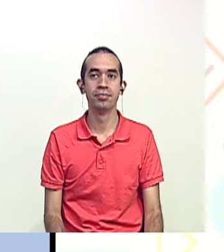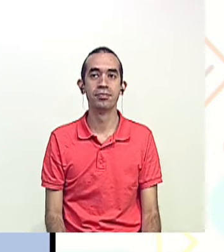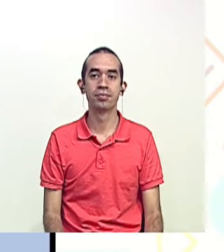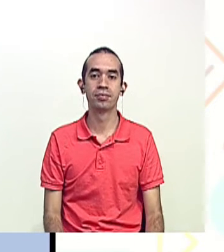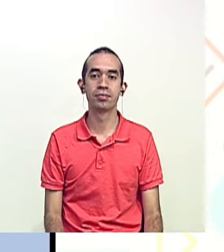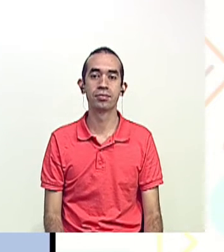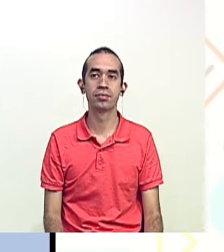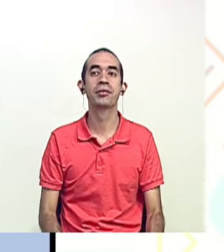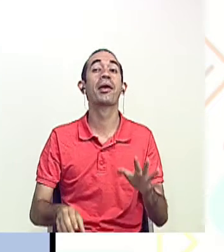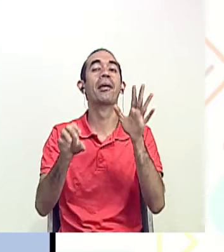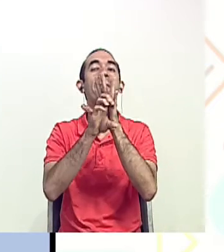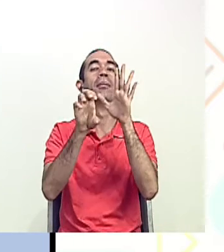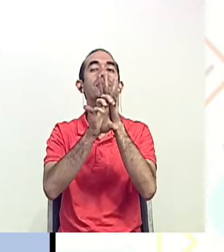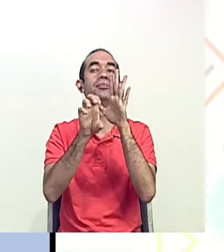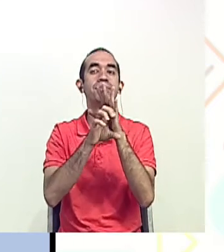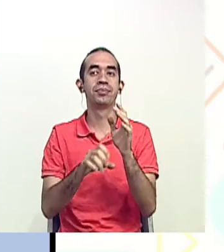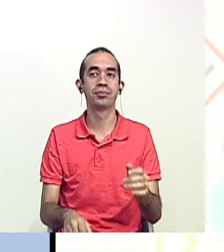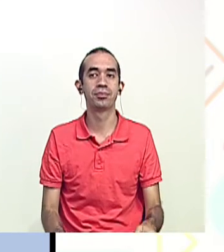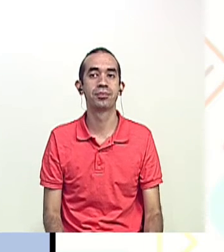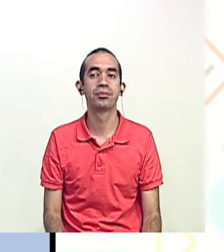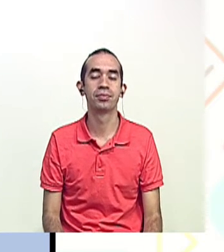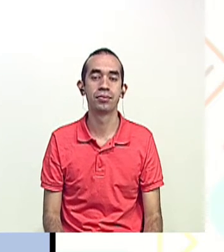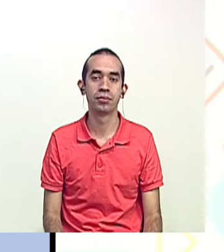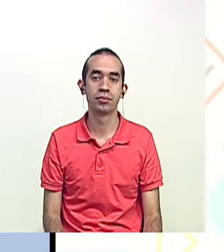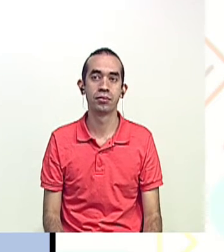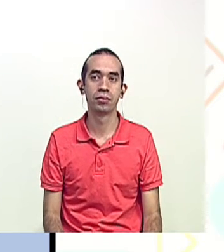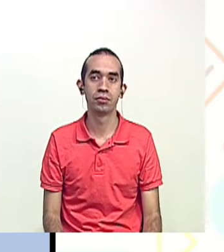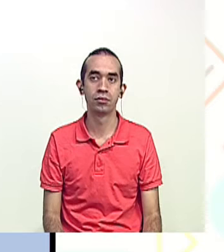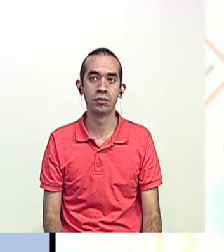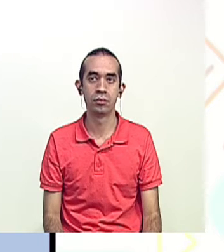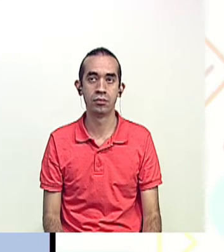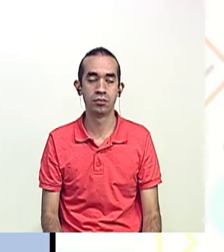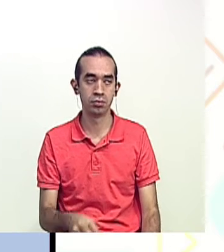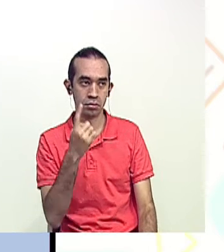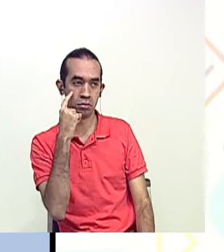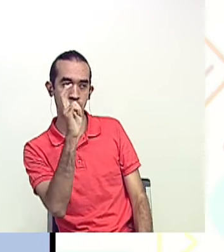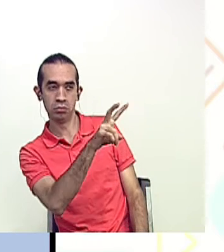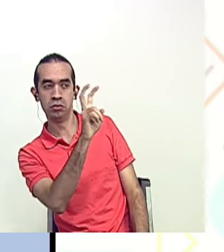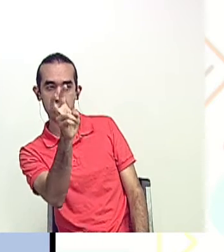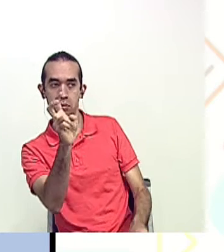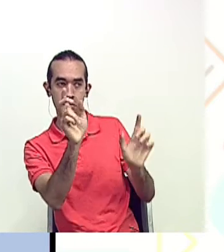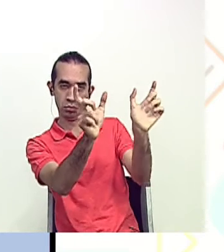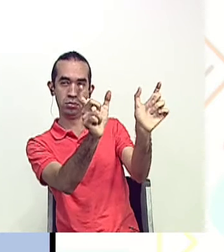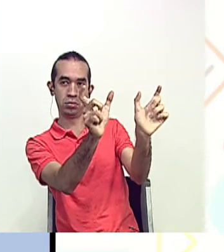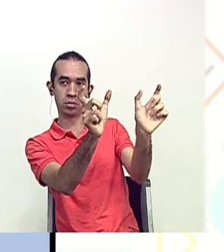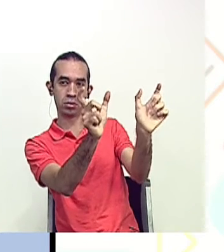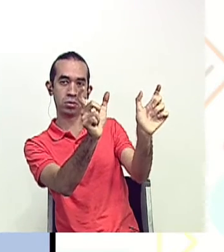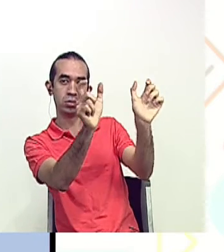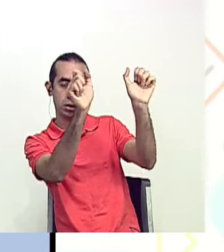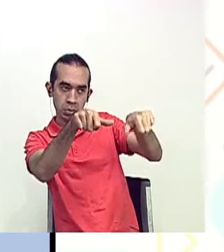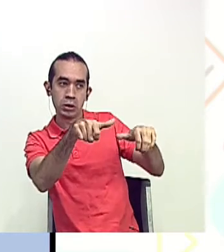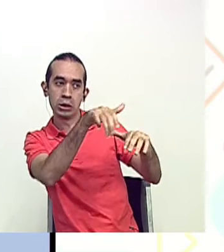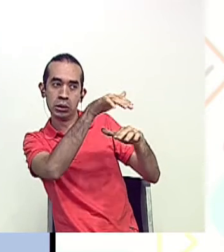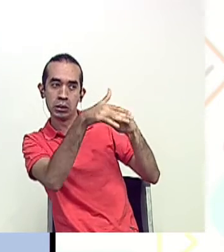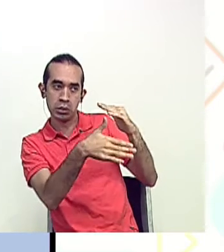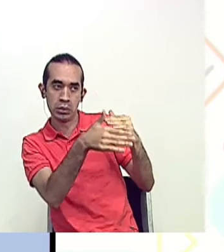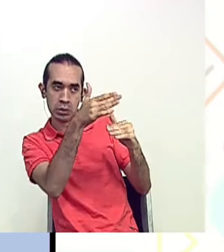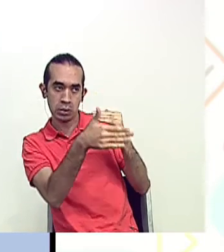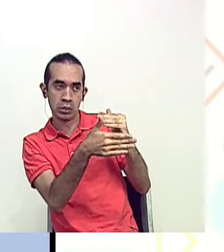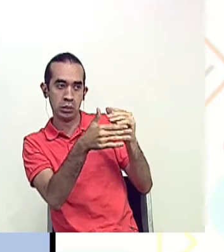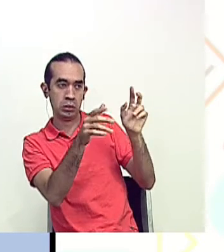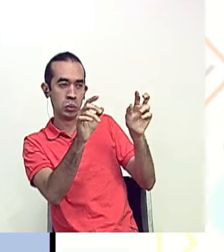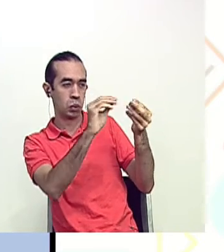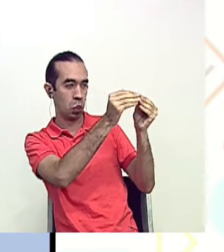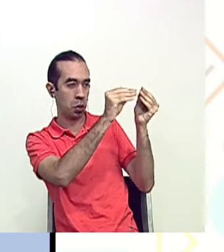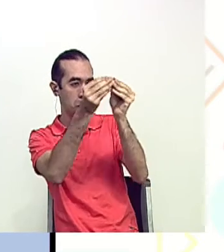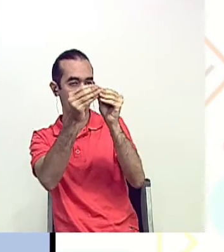Entonces, si hay dos expresiones que van a tener en común ser divisibles por un mismo número